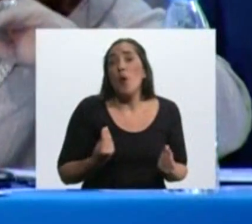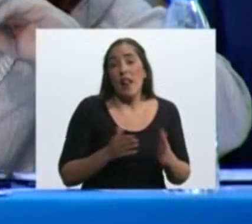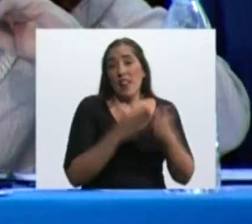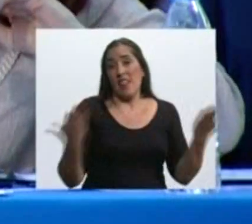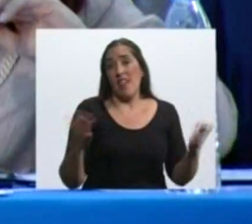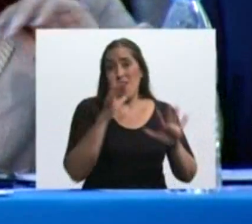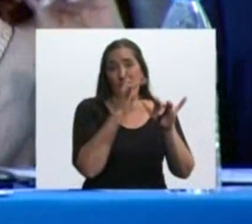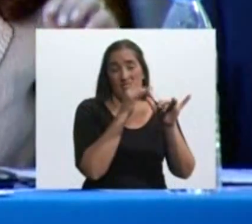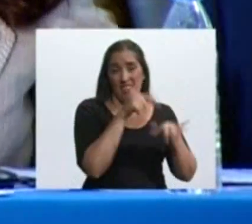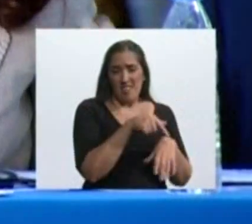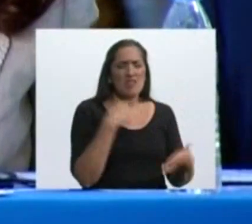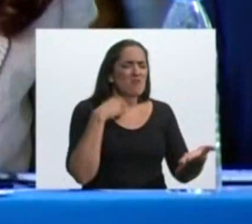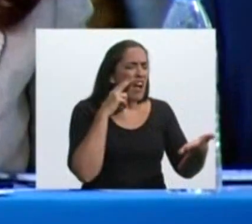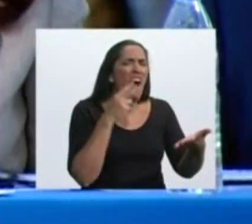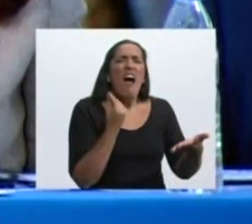qué decía